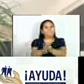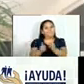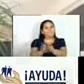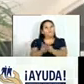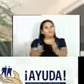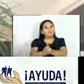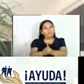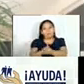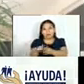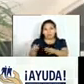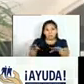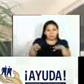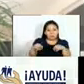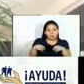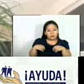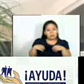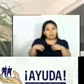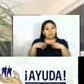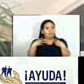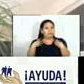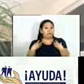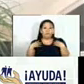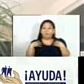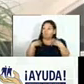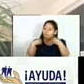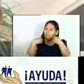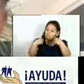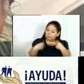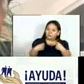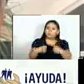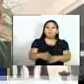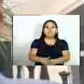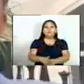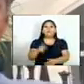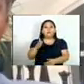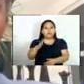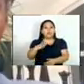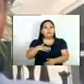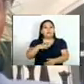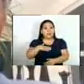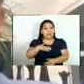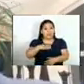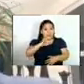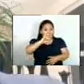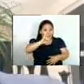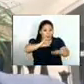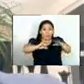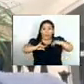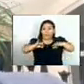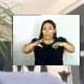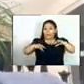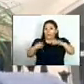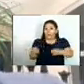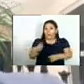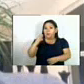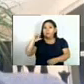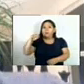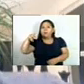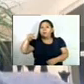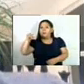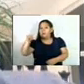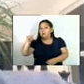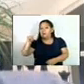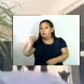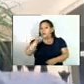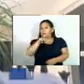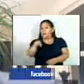y esto es lo que no queremos que suceda. Existen mutaciones en nuestro país en donde prácticamente no son tan